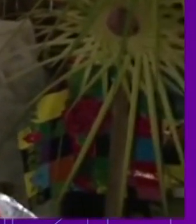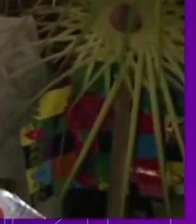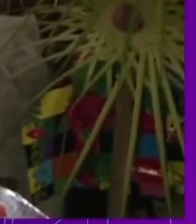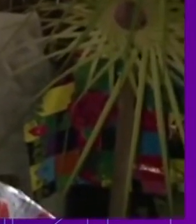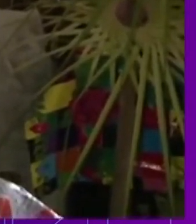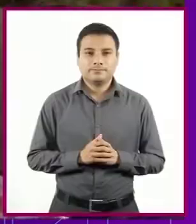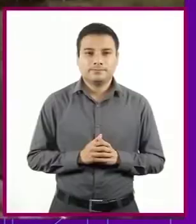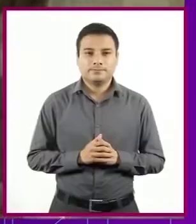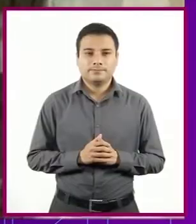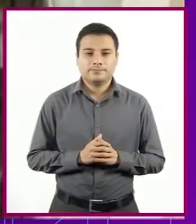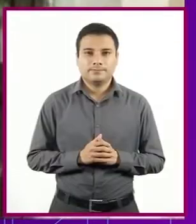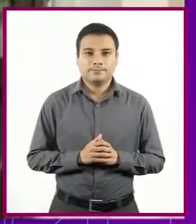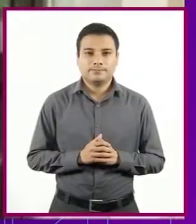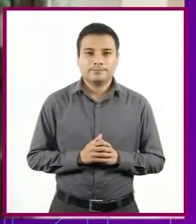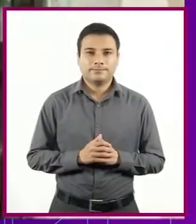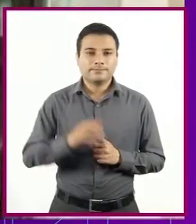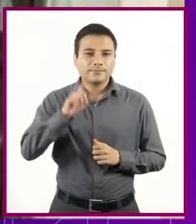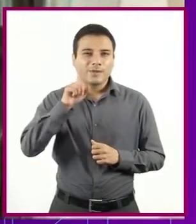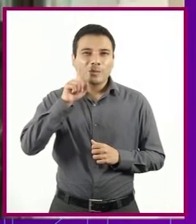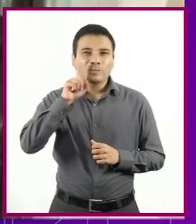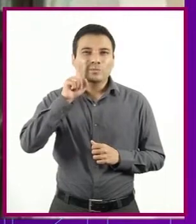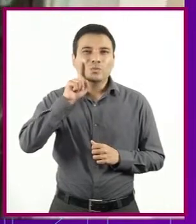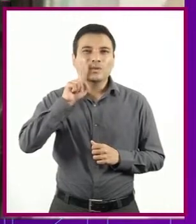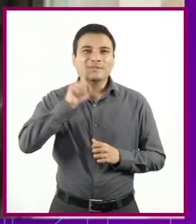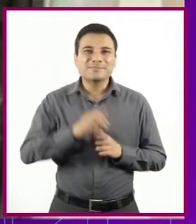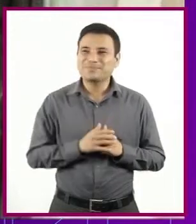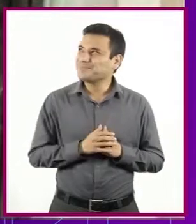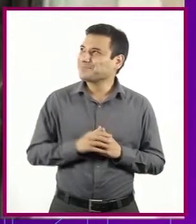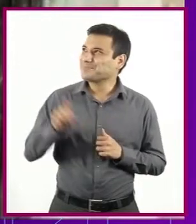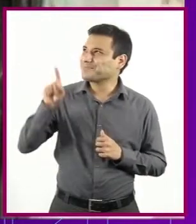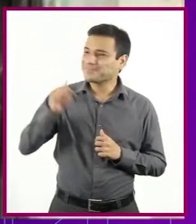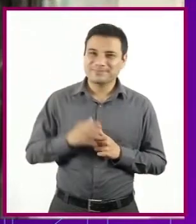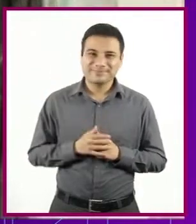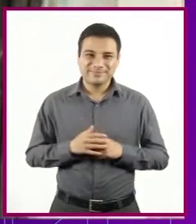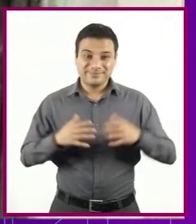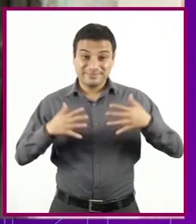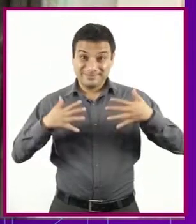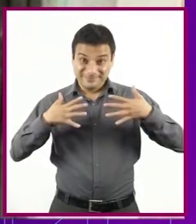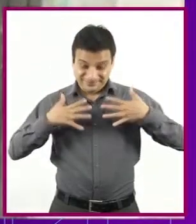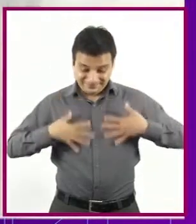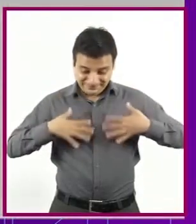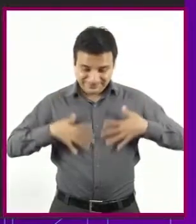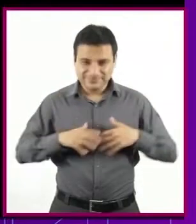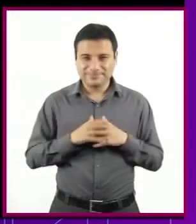El quechquemitl que portan las mujeres totonacas es un espejo del universo.